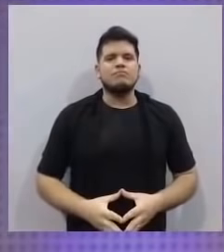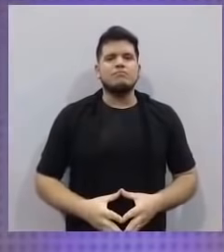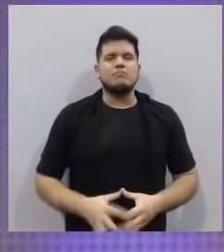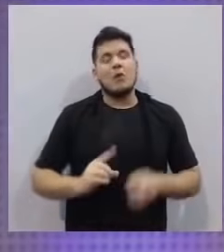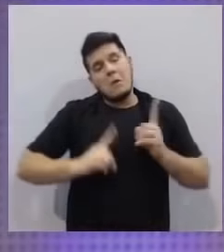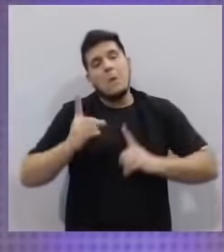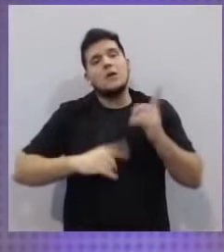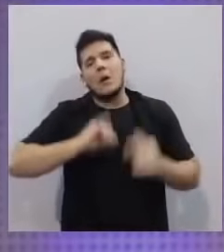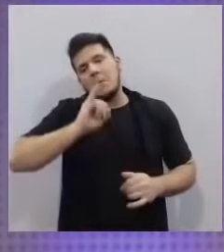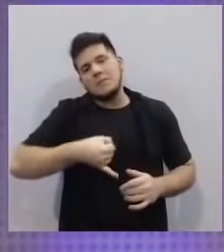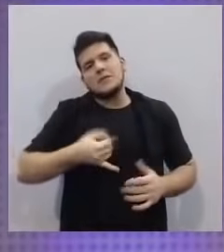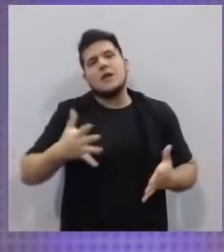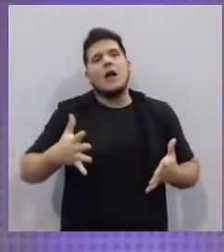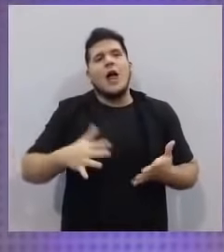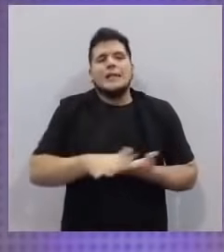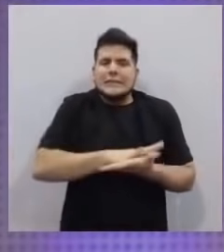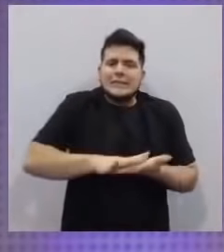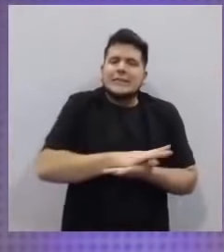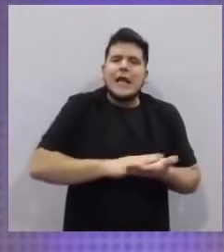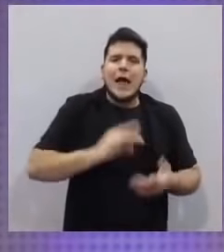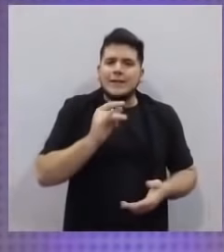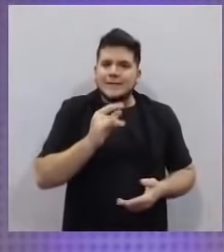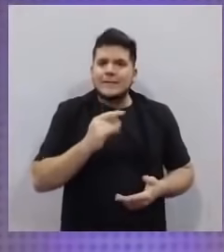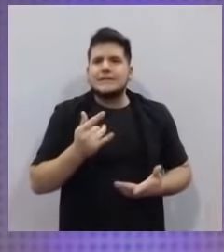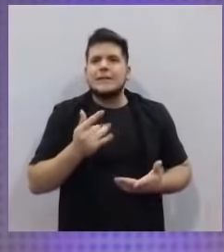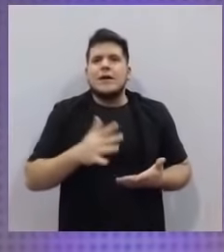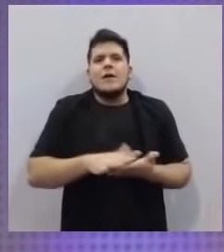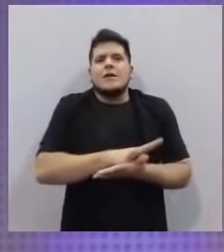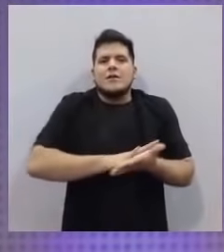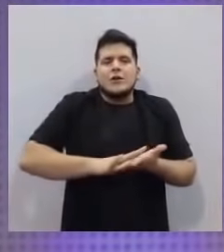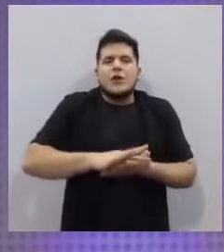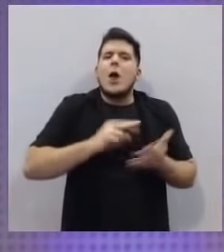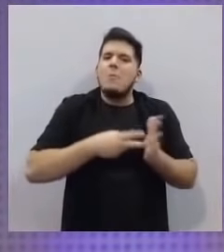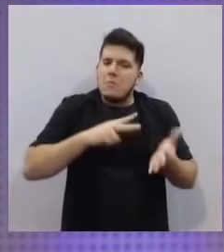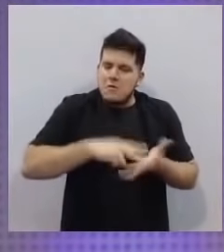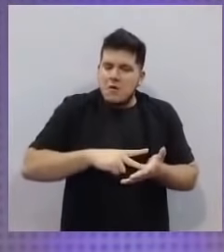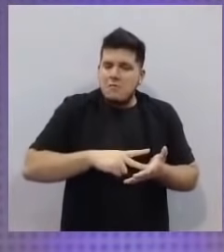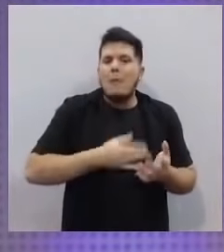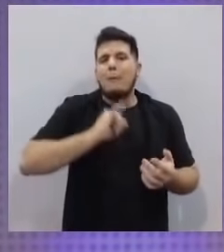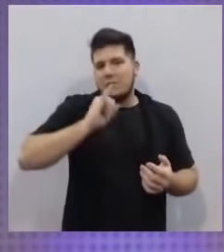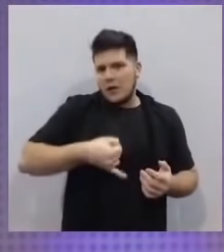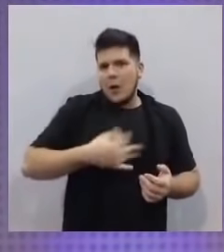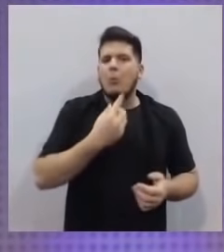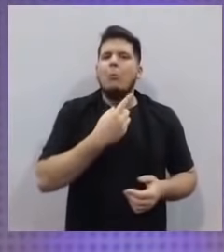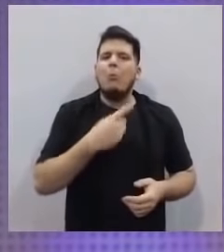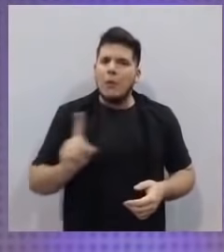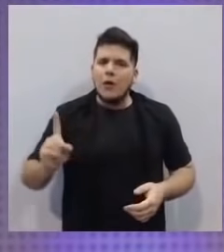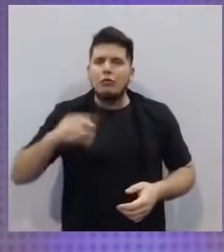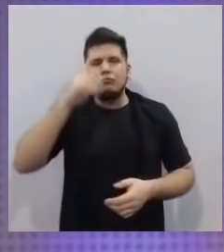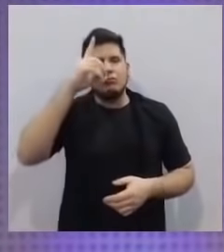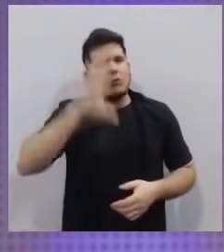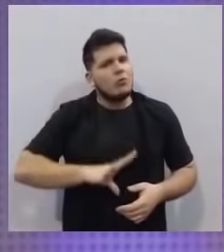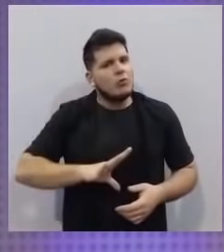vivir pero todo es pasajero diga conmigo todo es pasajero lo más lindo está en las manos de dios